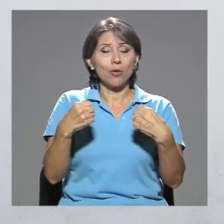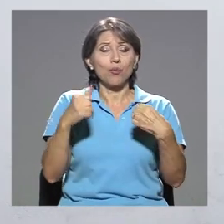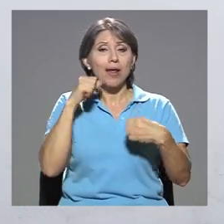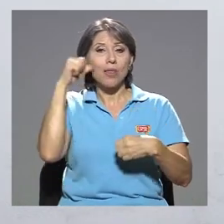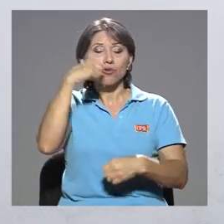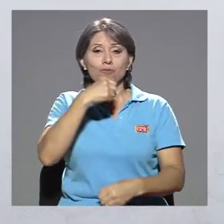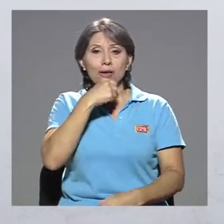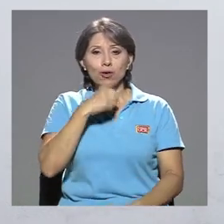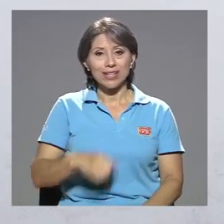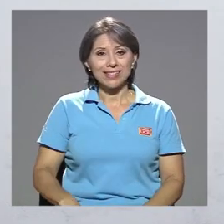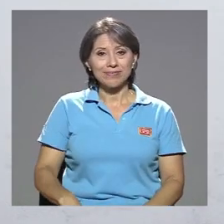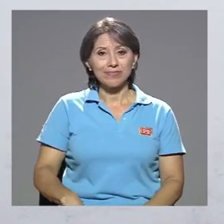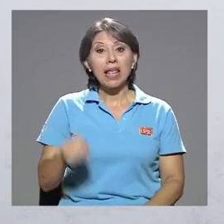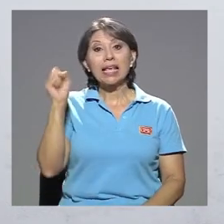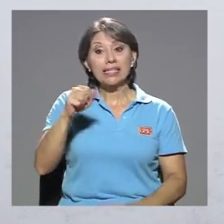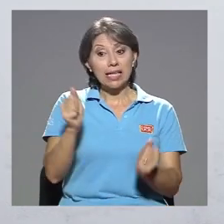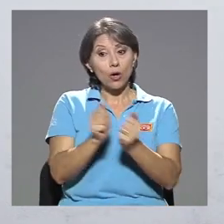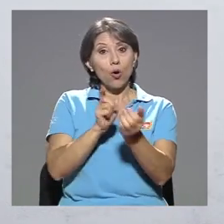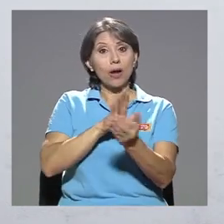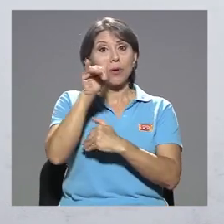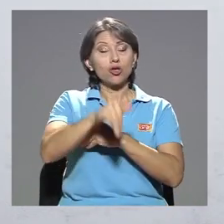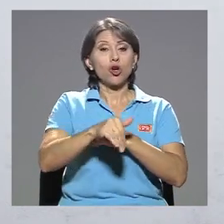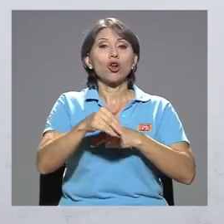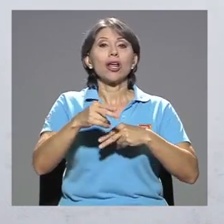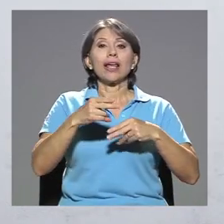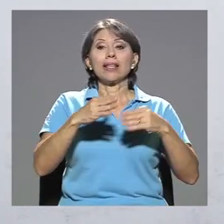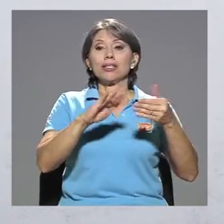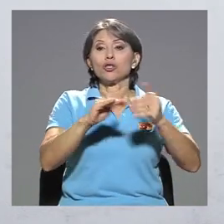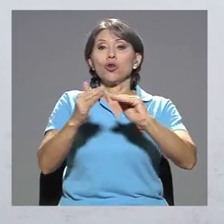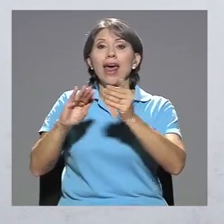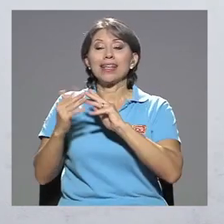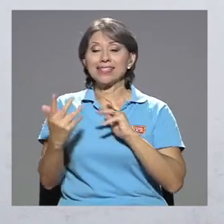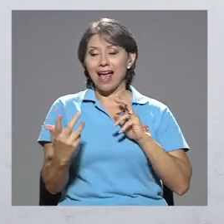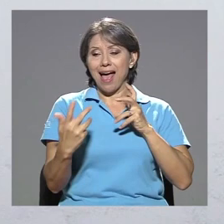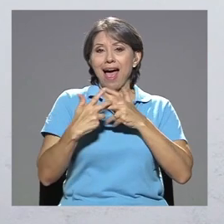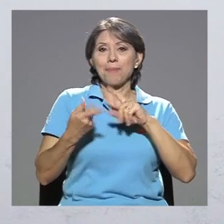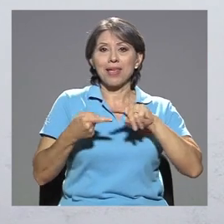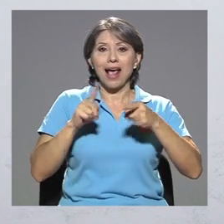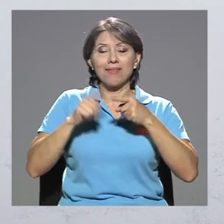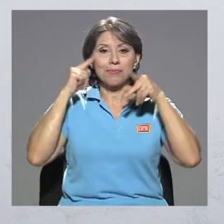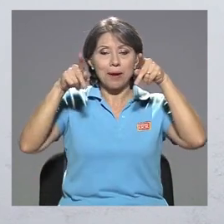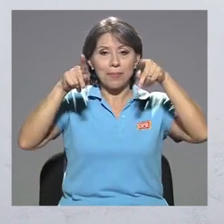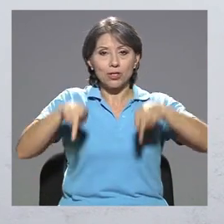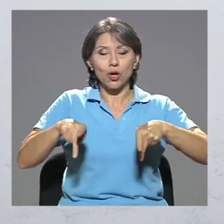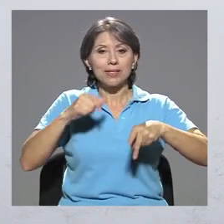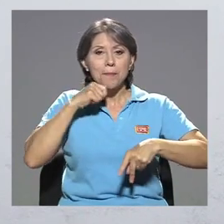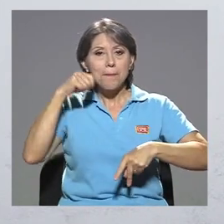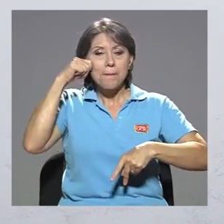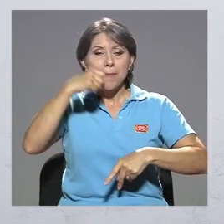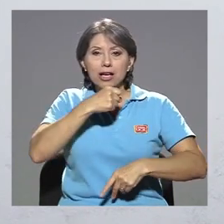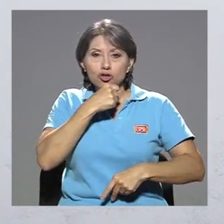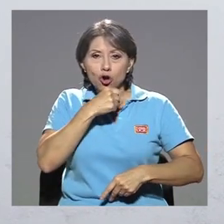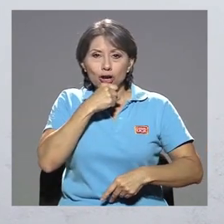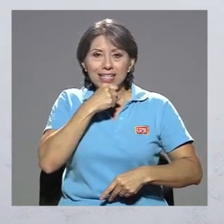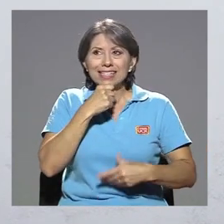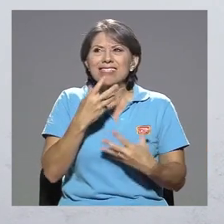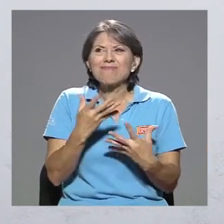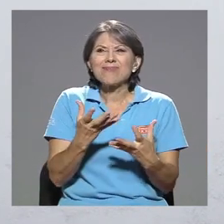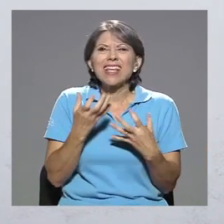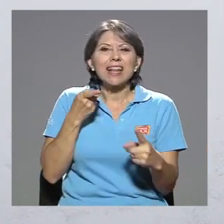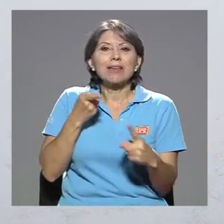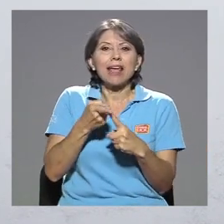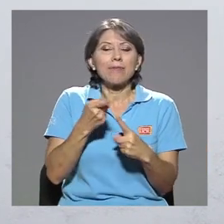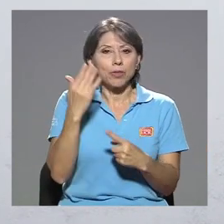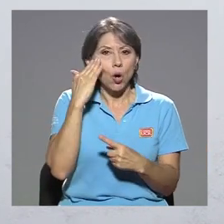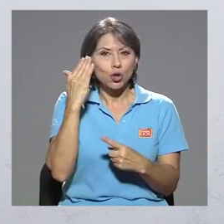si al final de cuentas lo que se quiere con el proyecto de ciudades amigables para las personas mayores es tener el conocimiento y